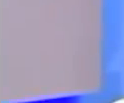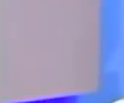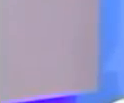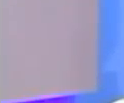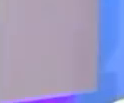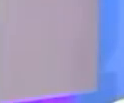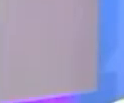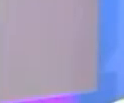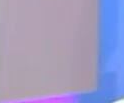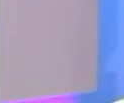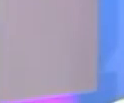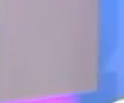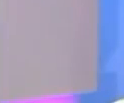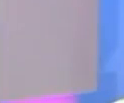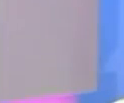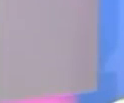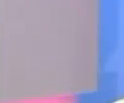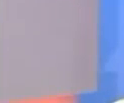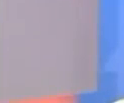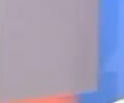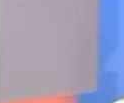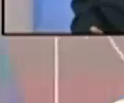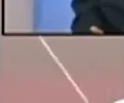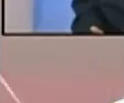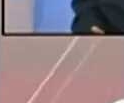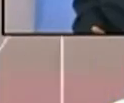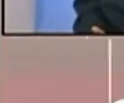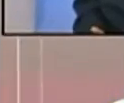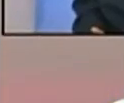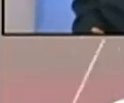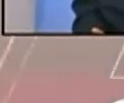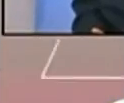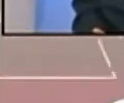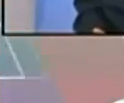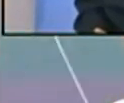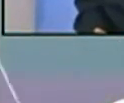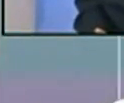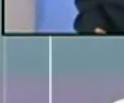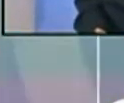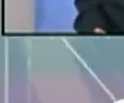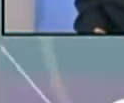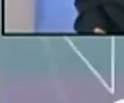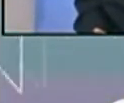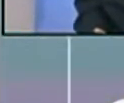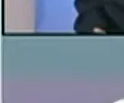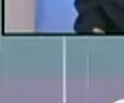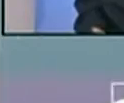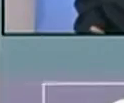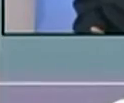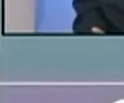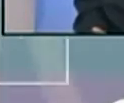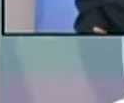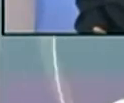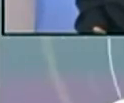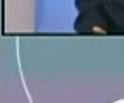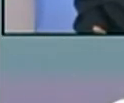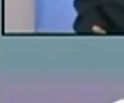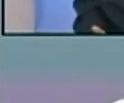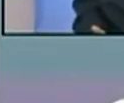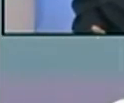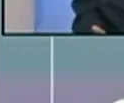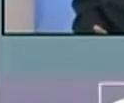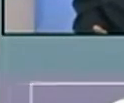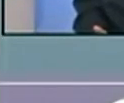muchas alternativas para los jubilados y pensionados con la suba, que cobren hasta 10% más del mínimo, para que con el aumento del transporte, por ejemplo, para